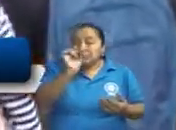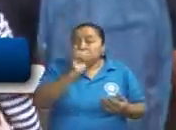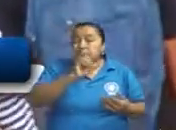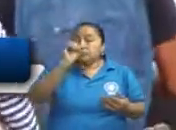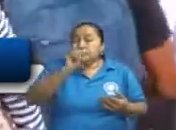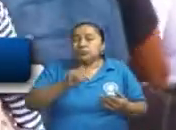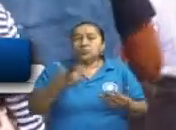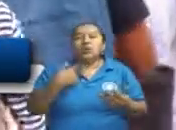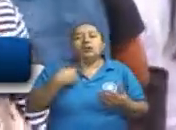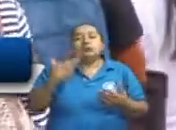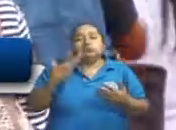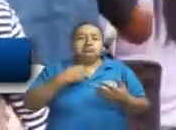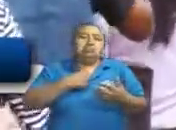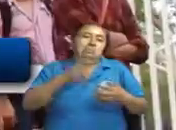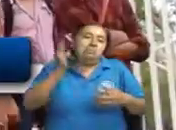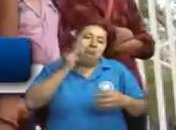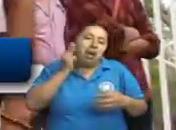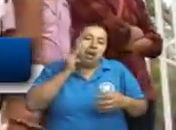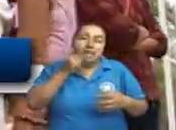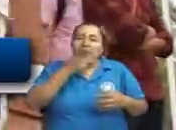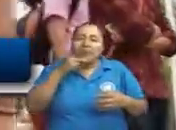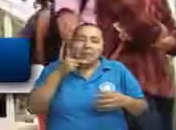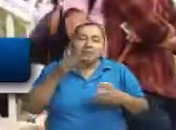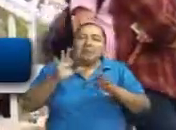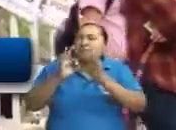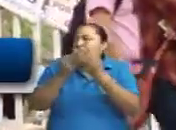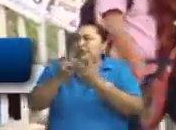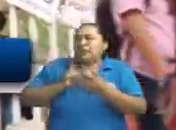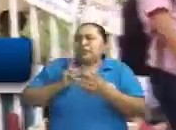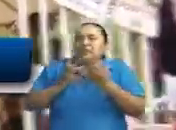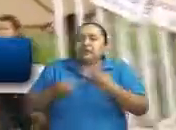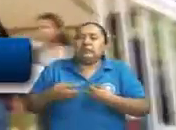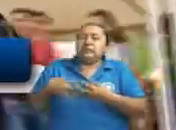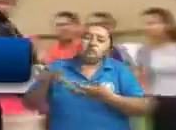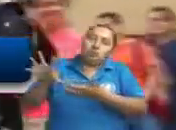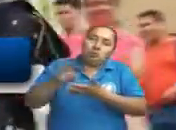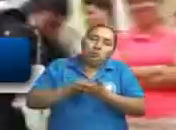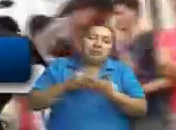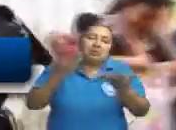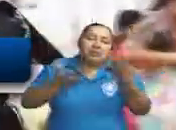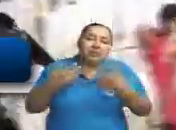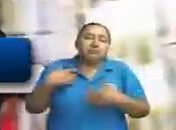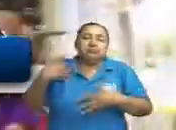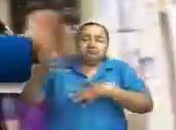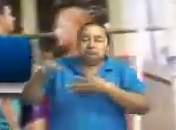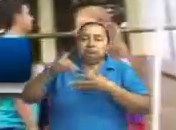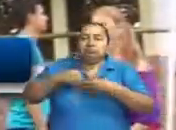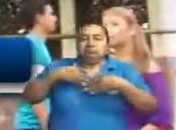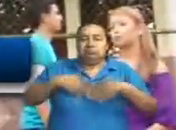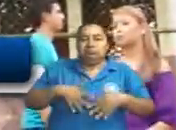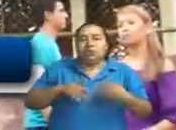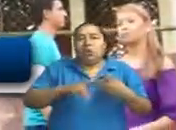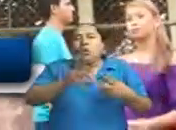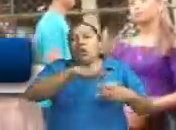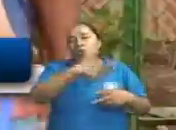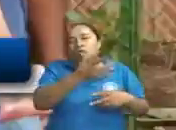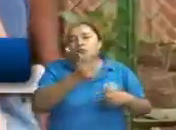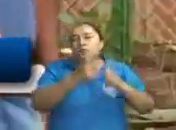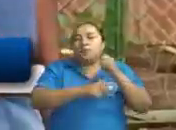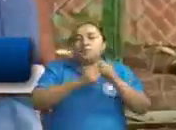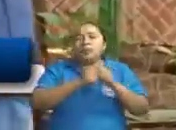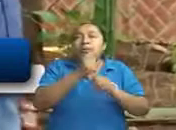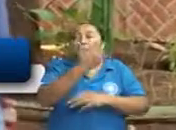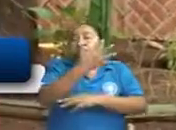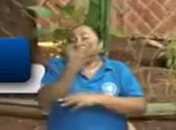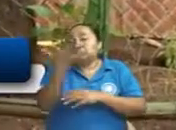es hereditario, alrededor de un 15%, pero sabemos que el mayor porcentaje tiene una influencia ambiental, una